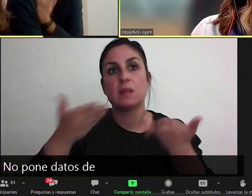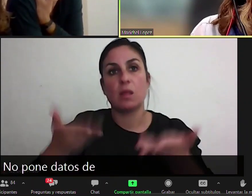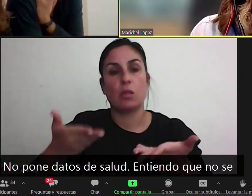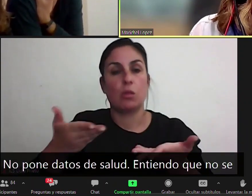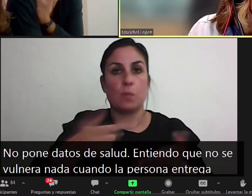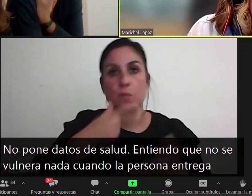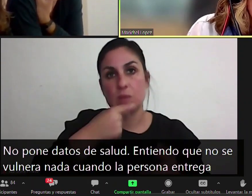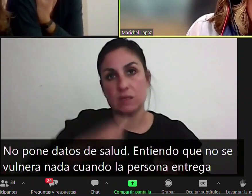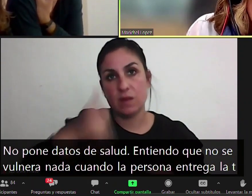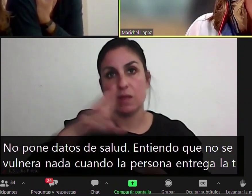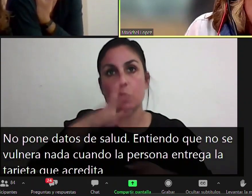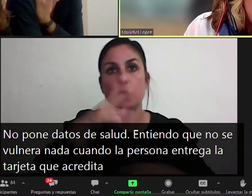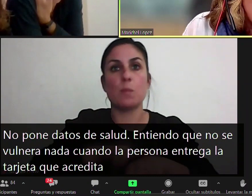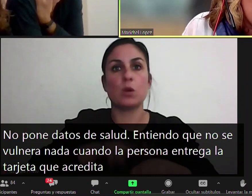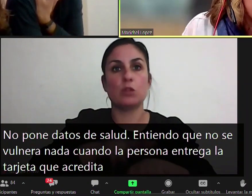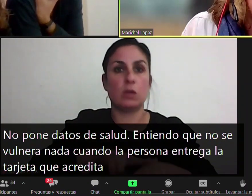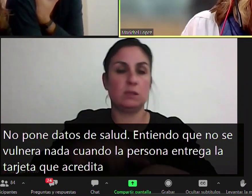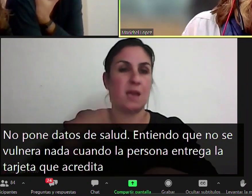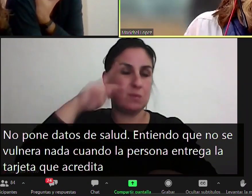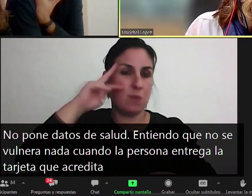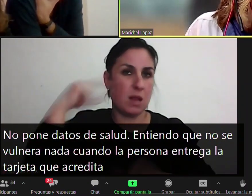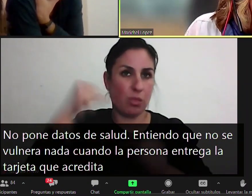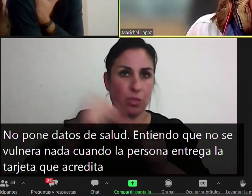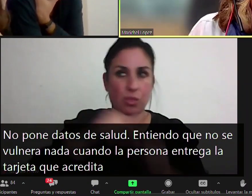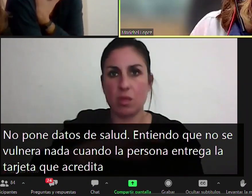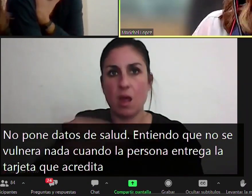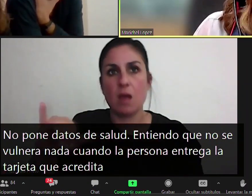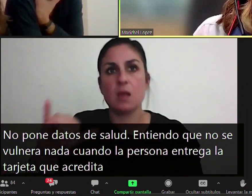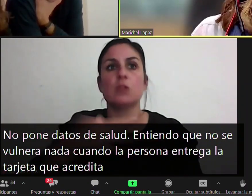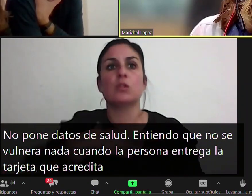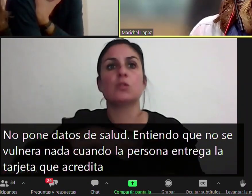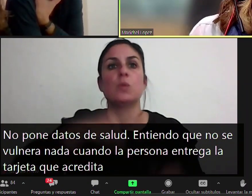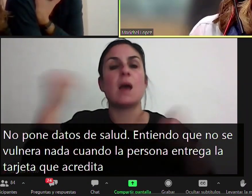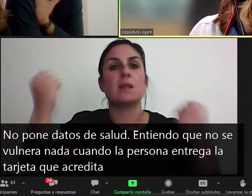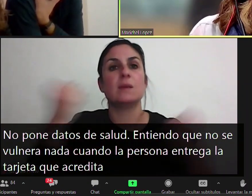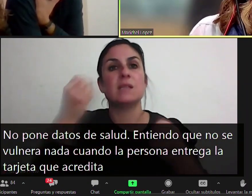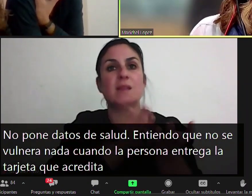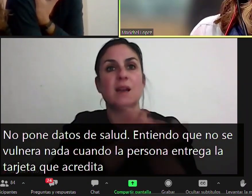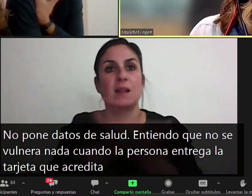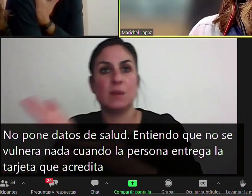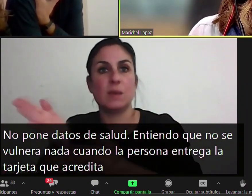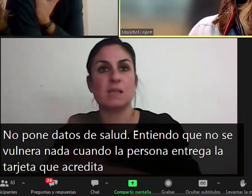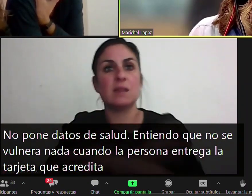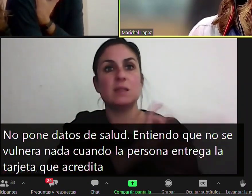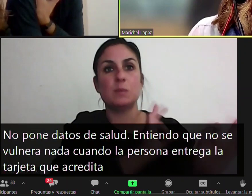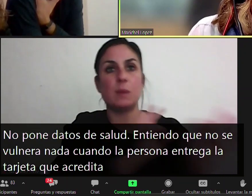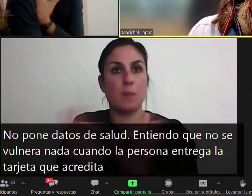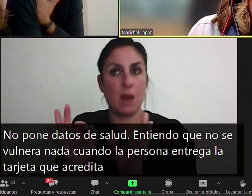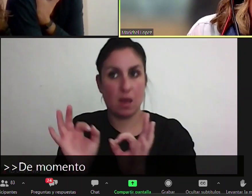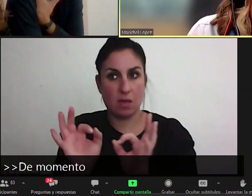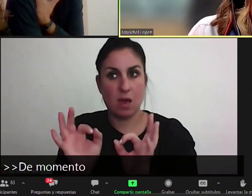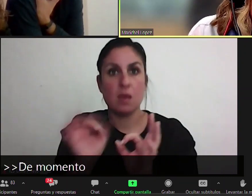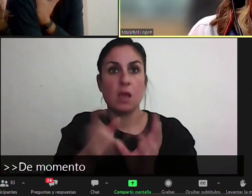llevar y lo que dices tú, o sea, tienen incluso las actividades alternativas ya preparadas, que eso facilita mucho la cuestión